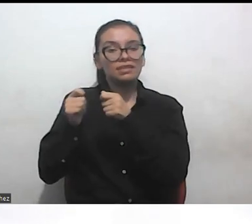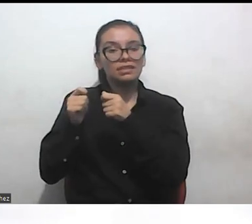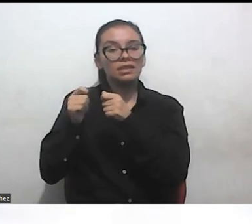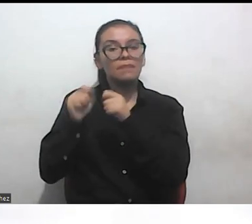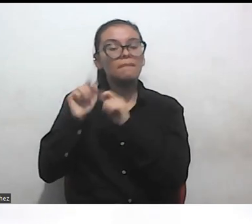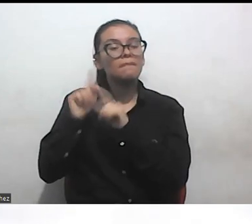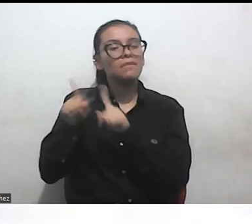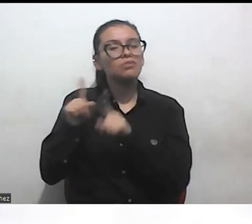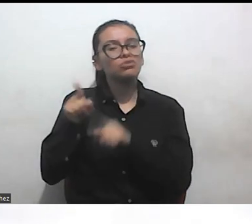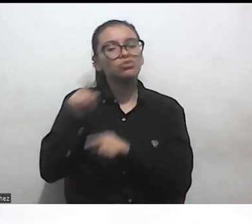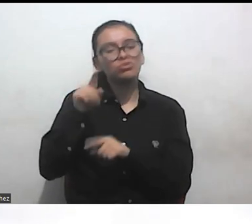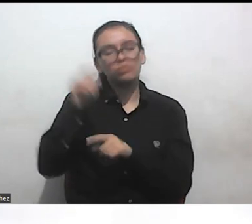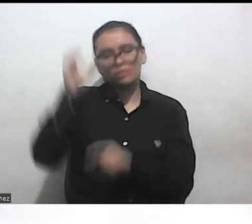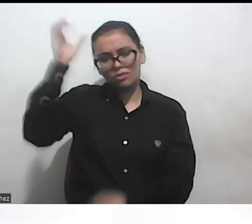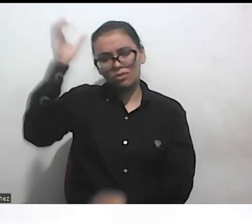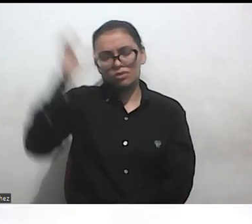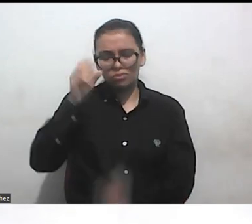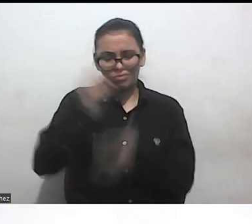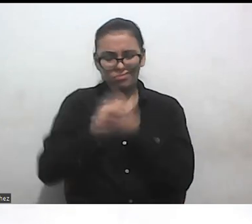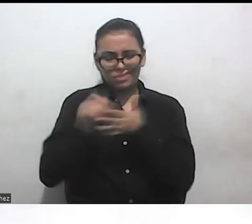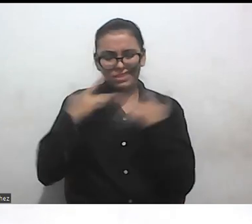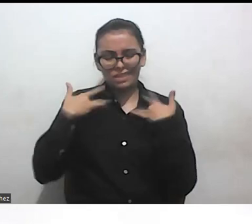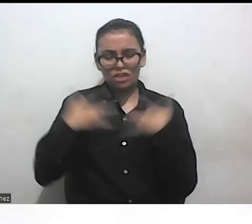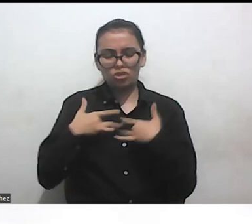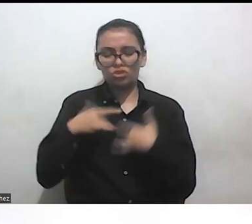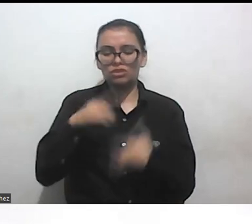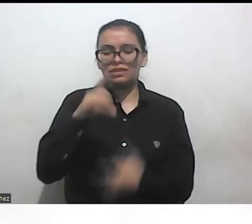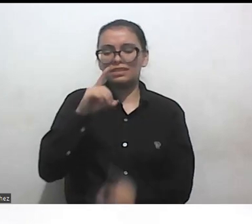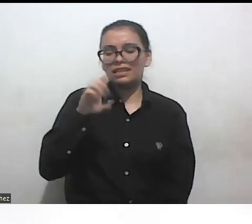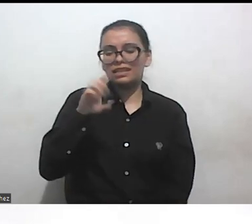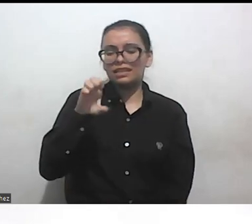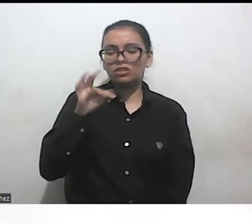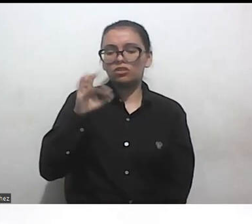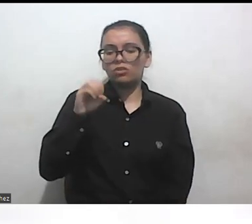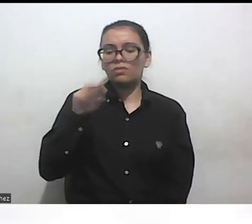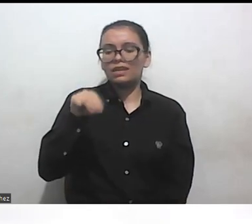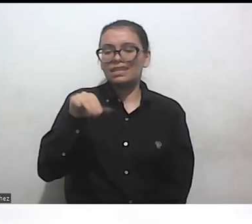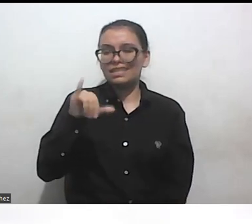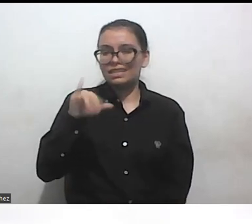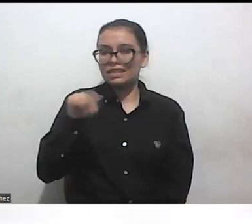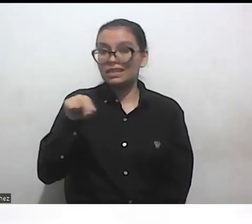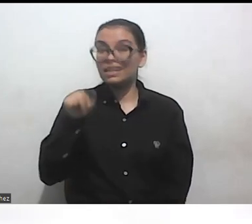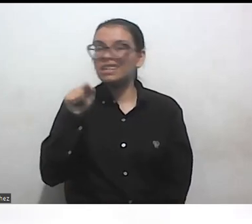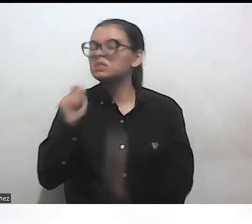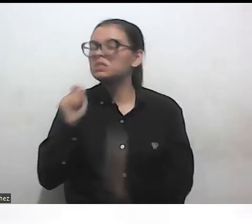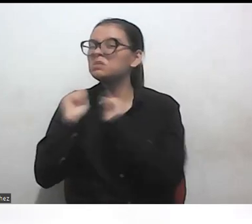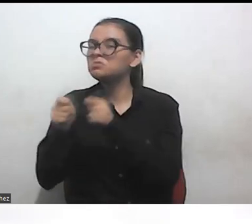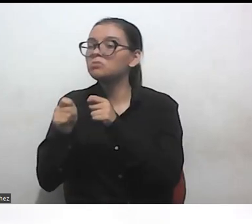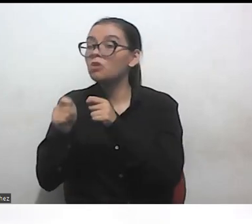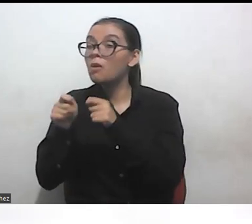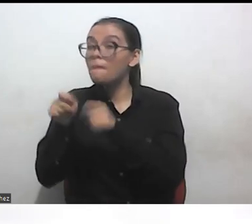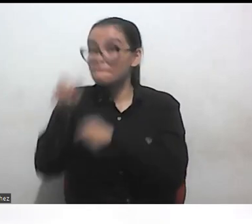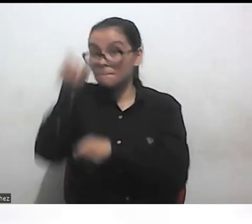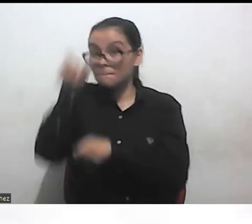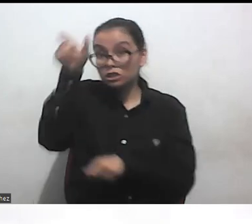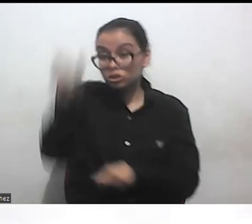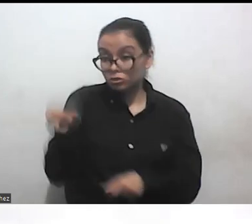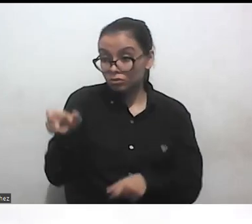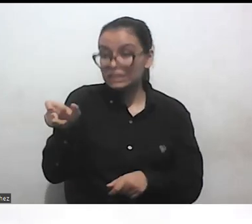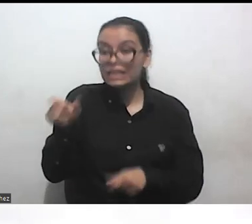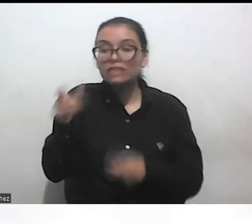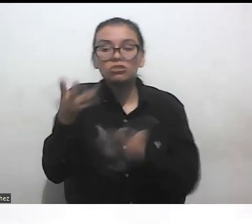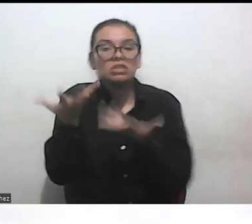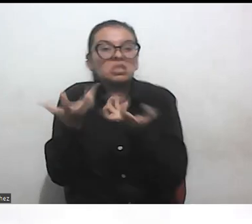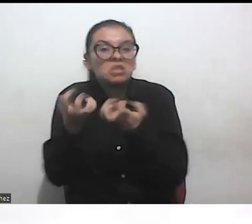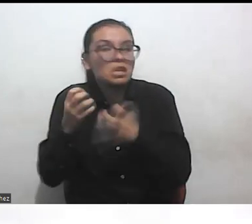diagnóstico psiquiátrico atribuido a personas esclavizadas que querían escaparse entonces igual que ha sido